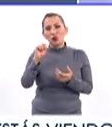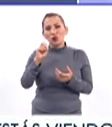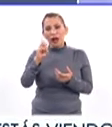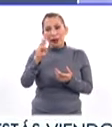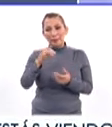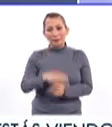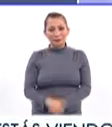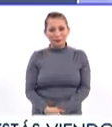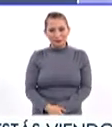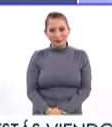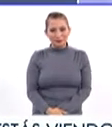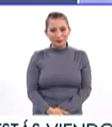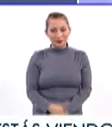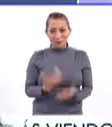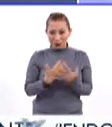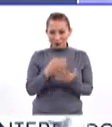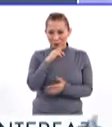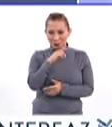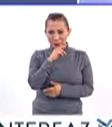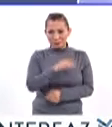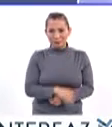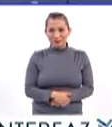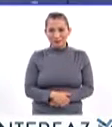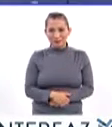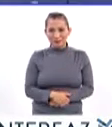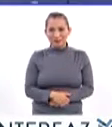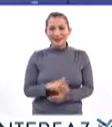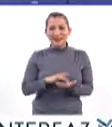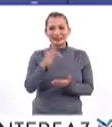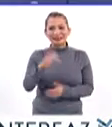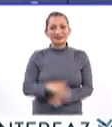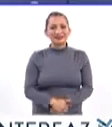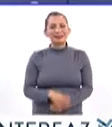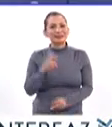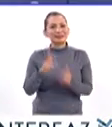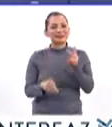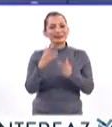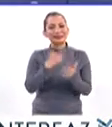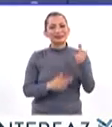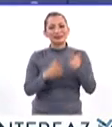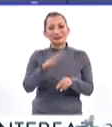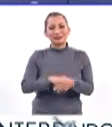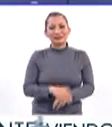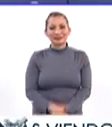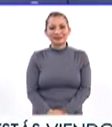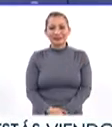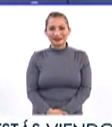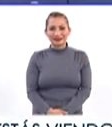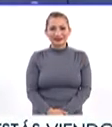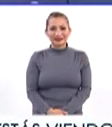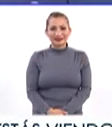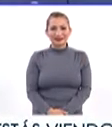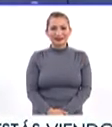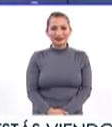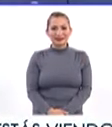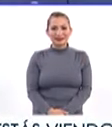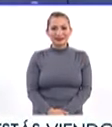Universidad Nacional Autónoma de México. La esperamos muy pronto. Muchas gracias. Una pausa y volvemos con más. No se vayan.